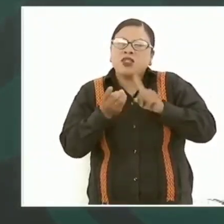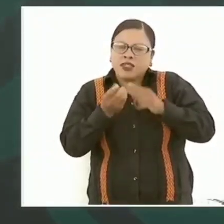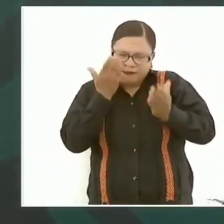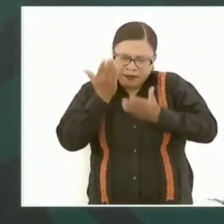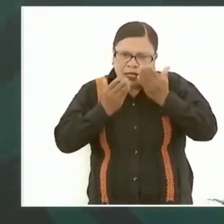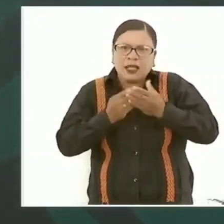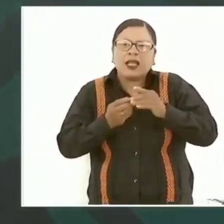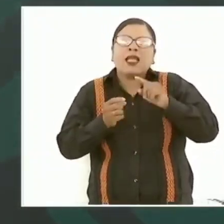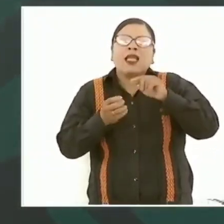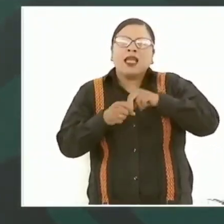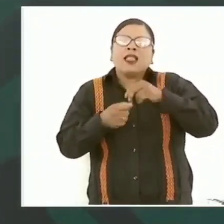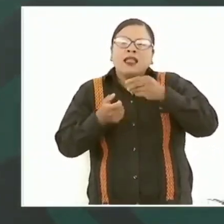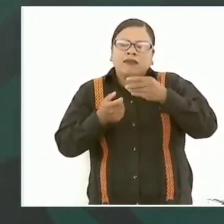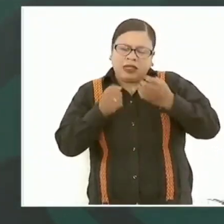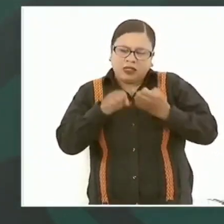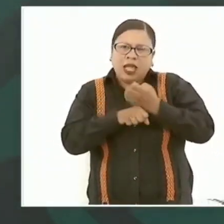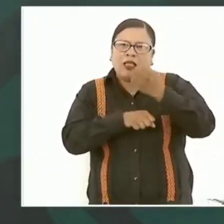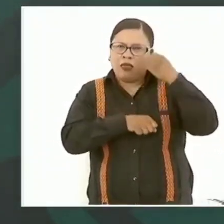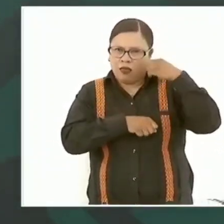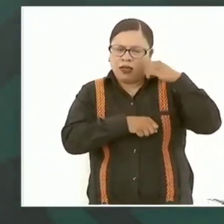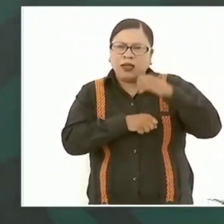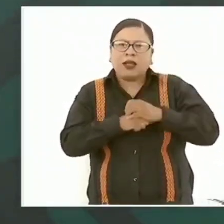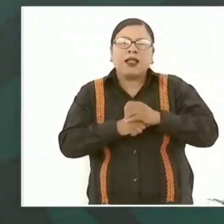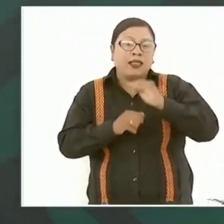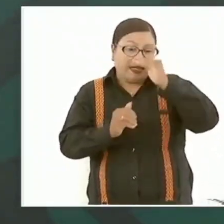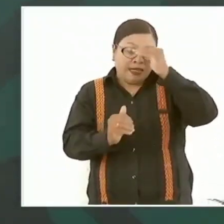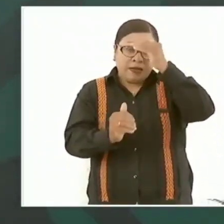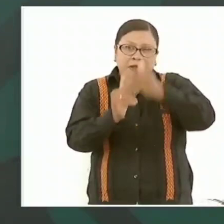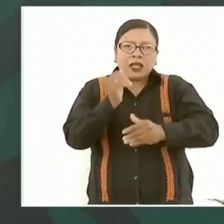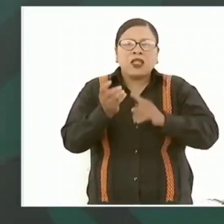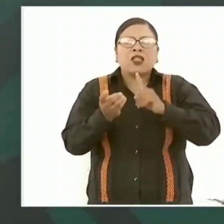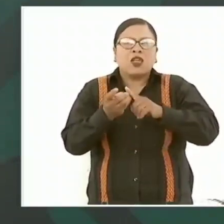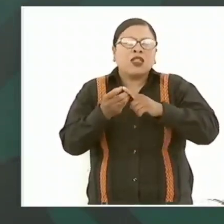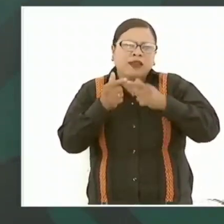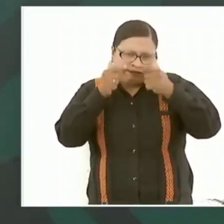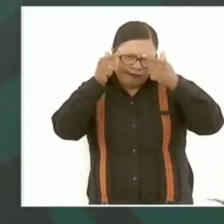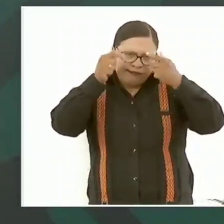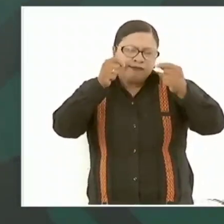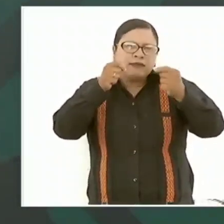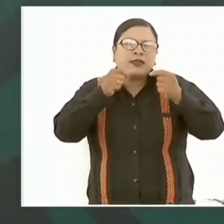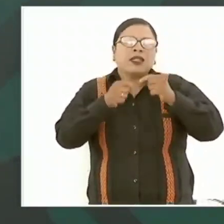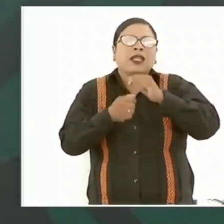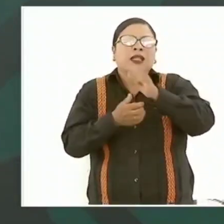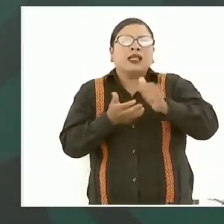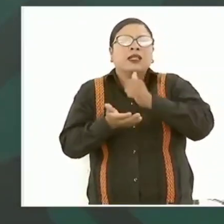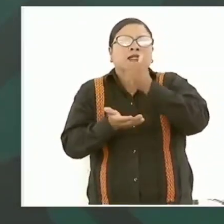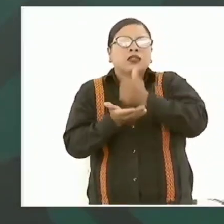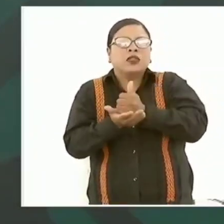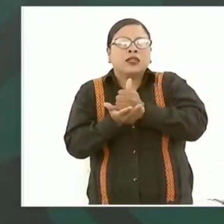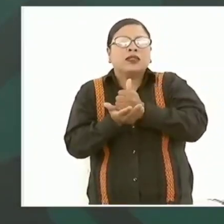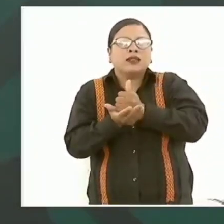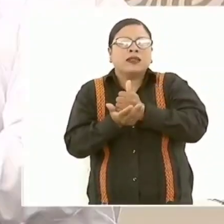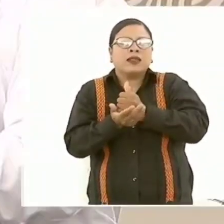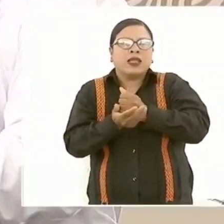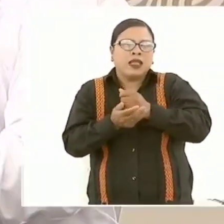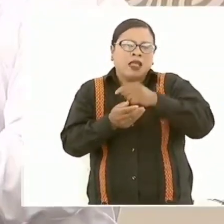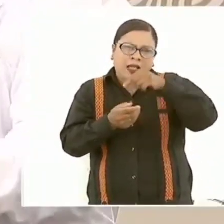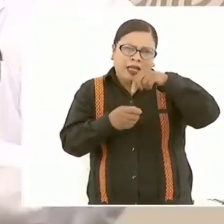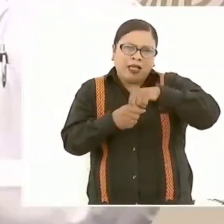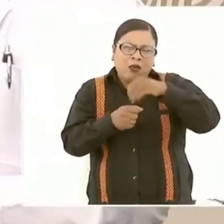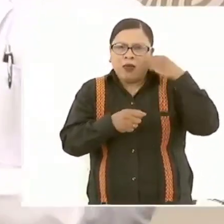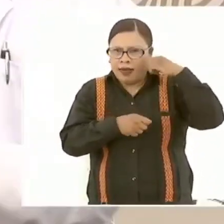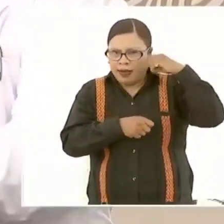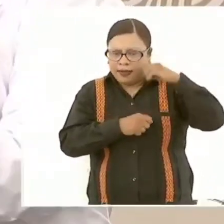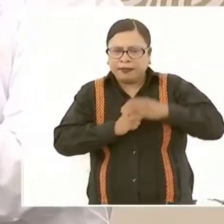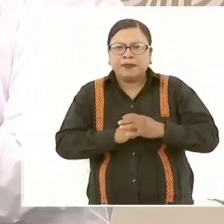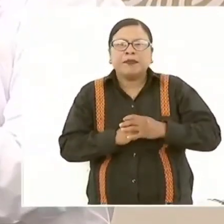en la capital del estado y me trasladé a completar mis estudios de posgrado a la ciudad, al centro del país. Una